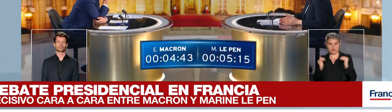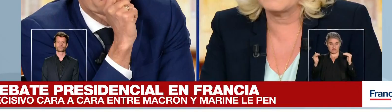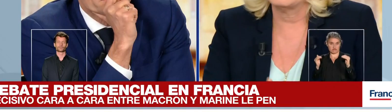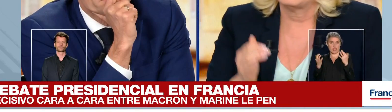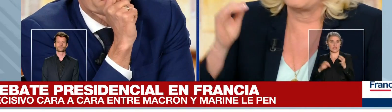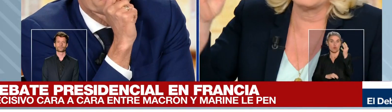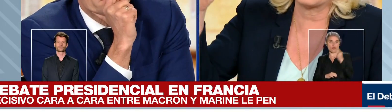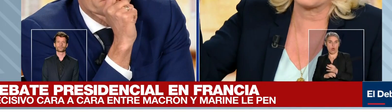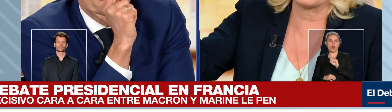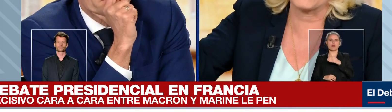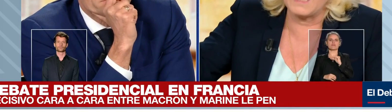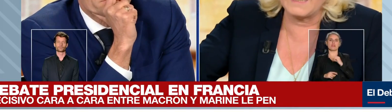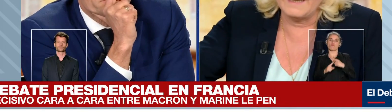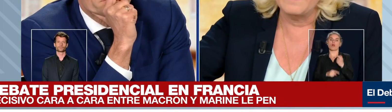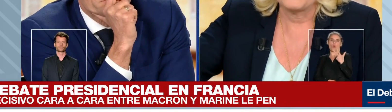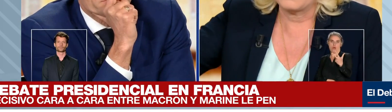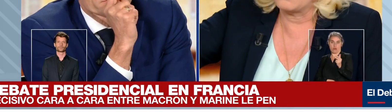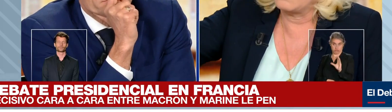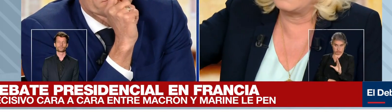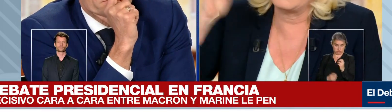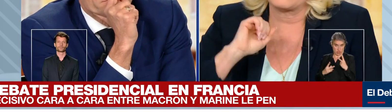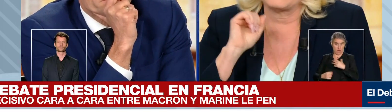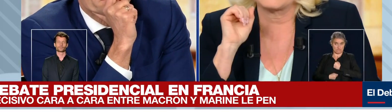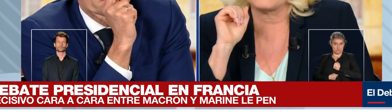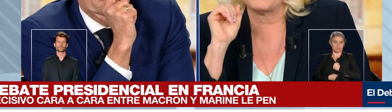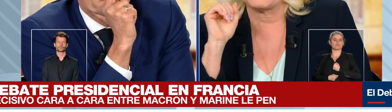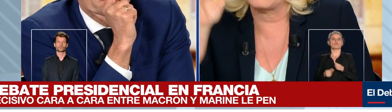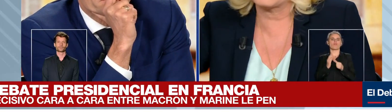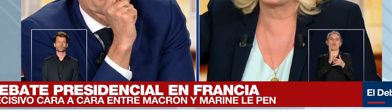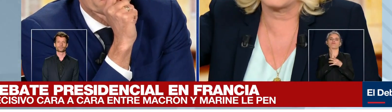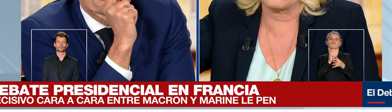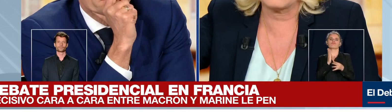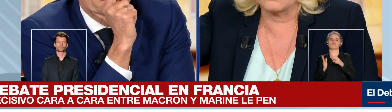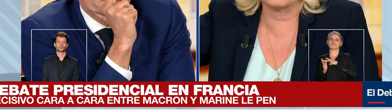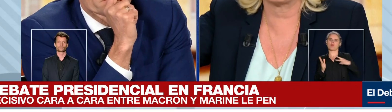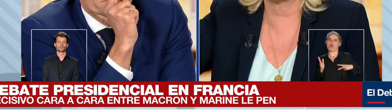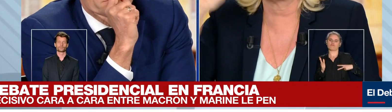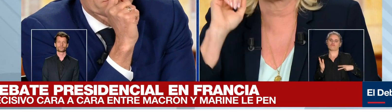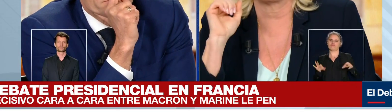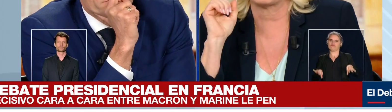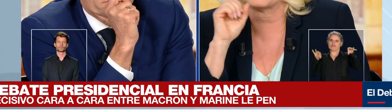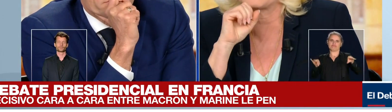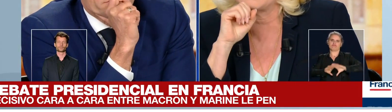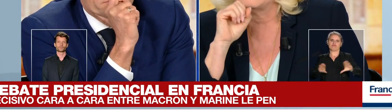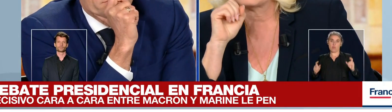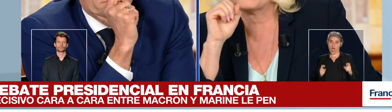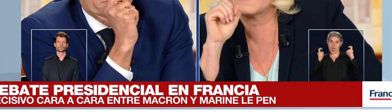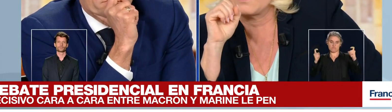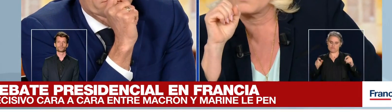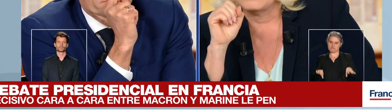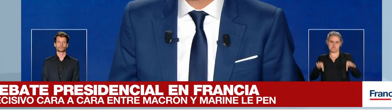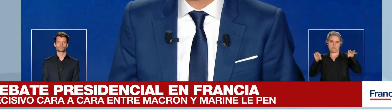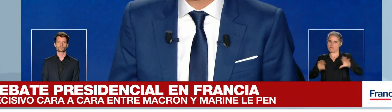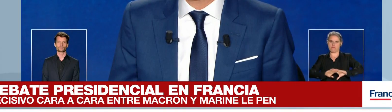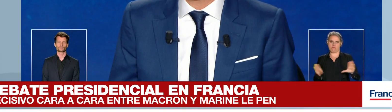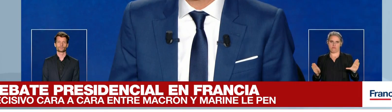los salarios, hasta 3 veces el salario mínimo, entonces yo, en cambio, voy a congelar las cotizaciones patronales